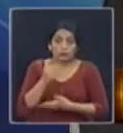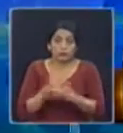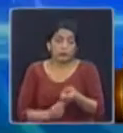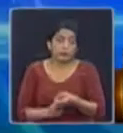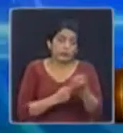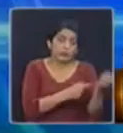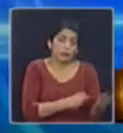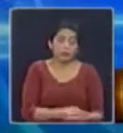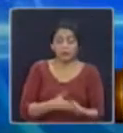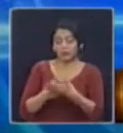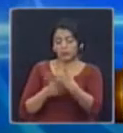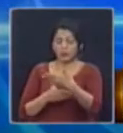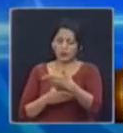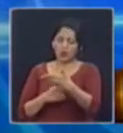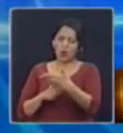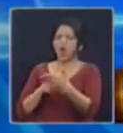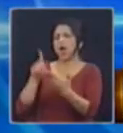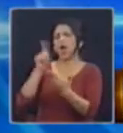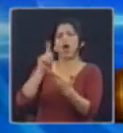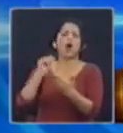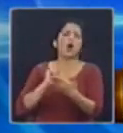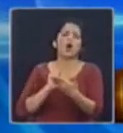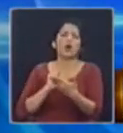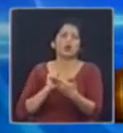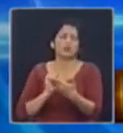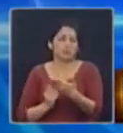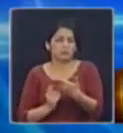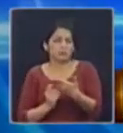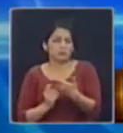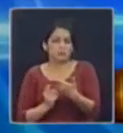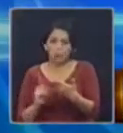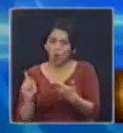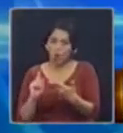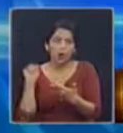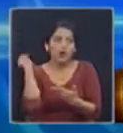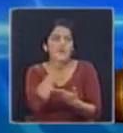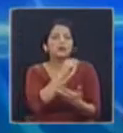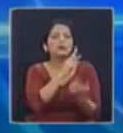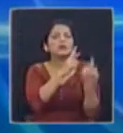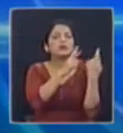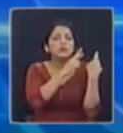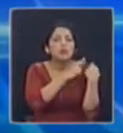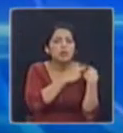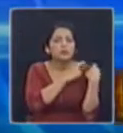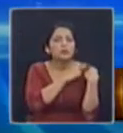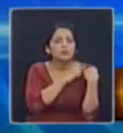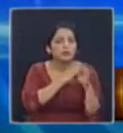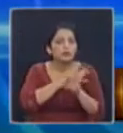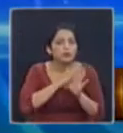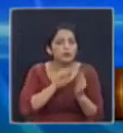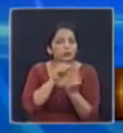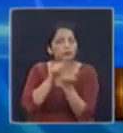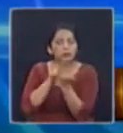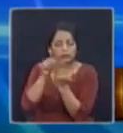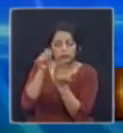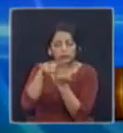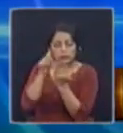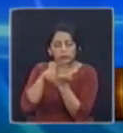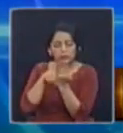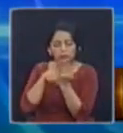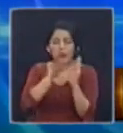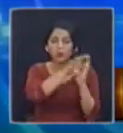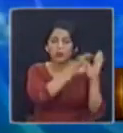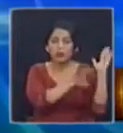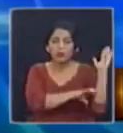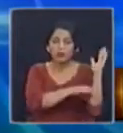y políticamente la Corte Constitucional, que tiene que hacer un trabajo, calificar si las preguntas de la consulta son constitucionales o